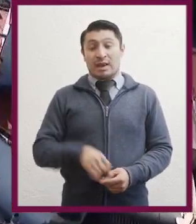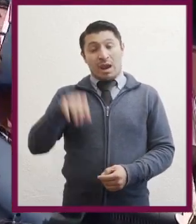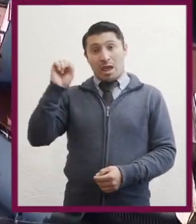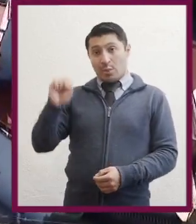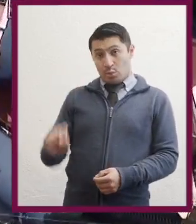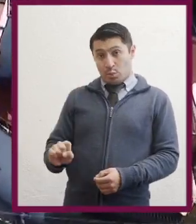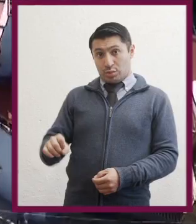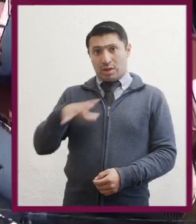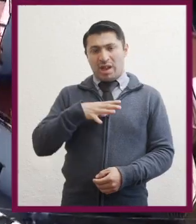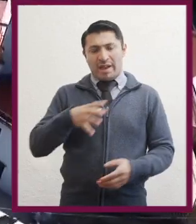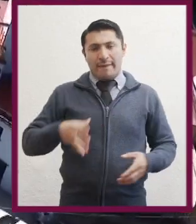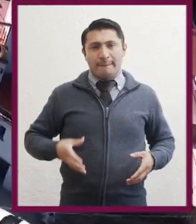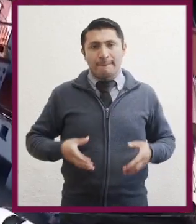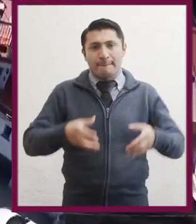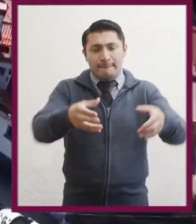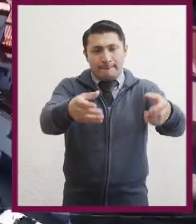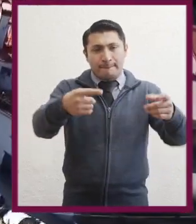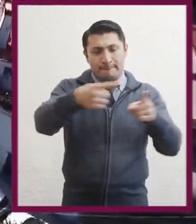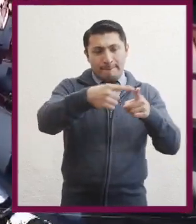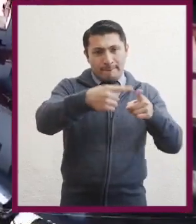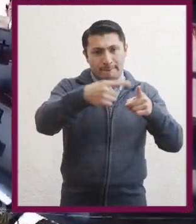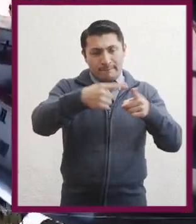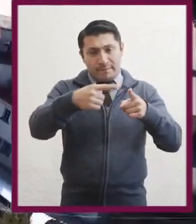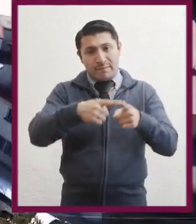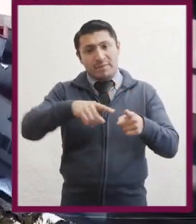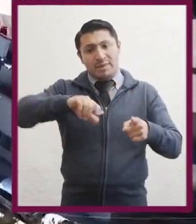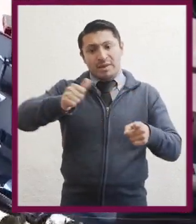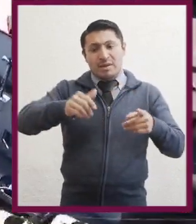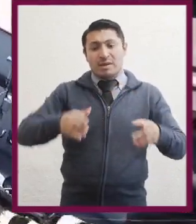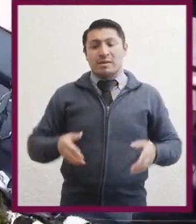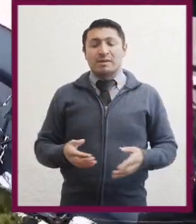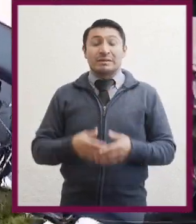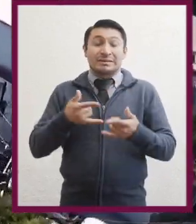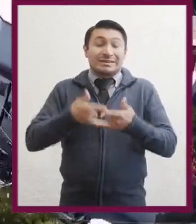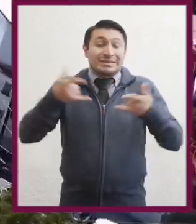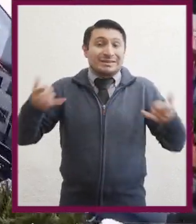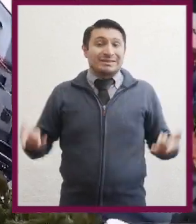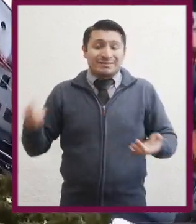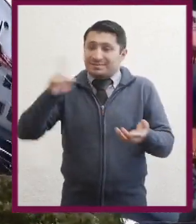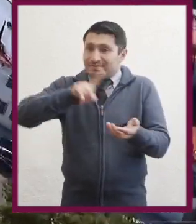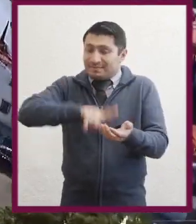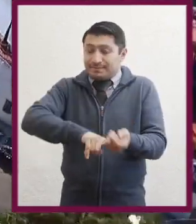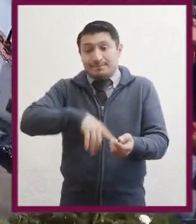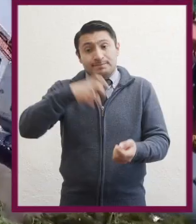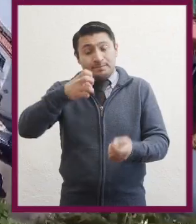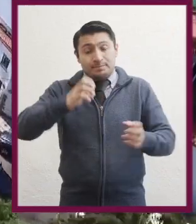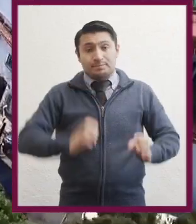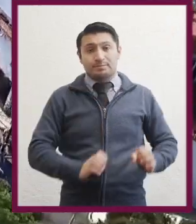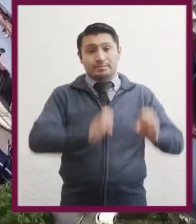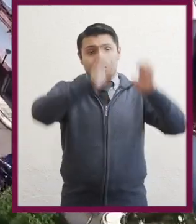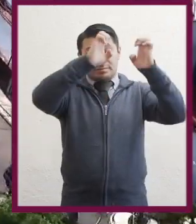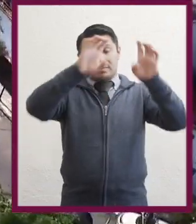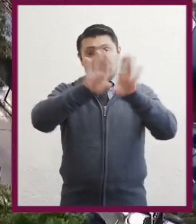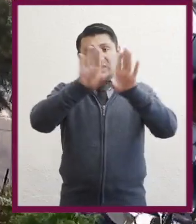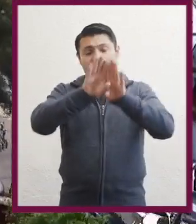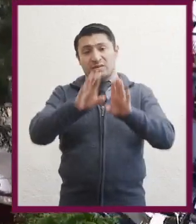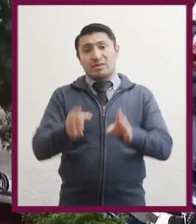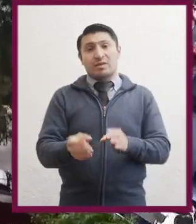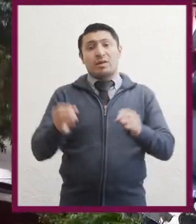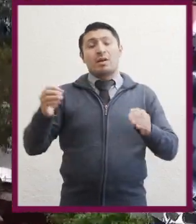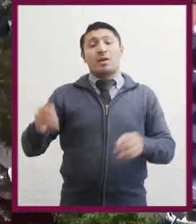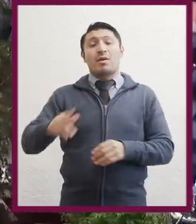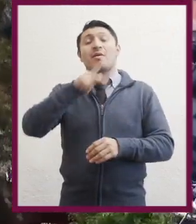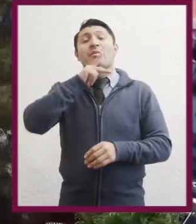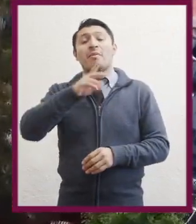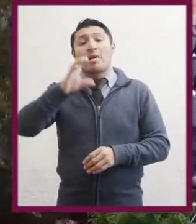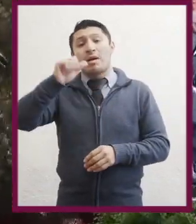Hacia el sur, en Pacífico y Fernández Leal queda otro vestigio de una larga historia. Este inmueble perteneció a la Orden